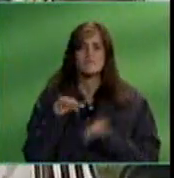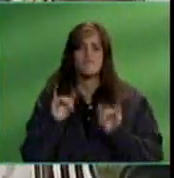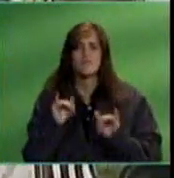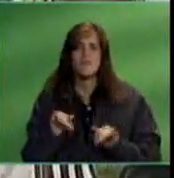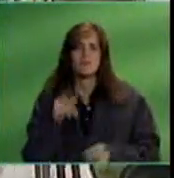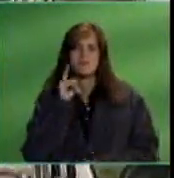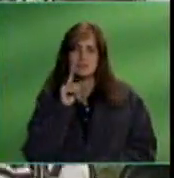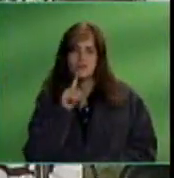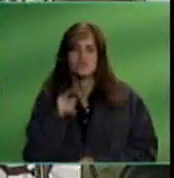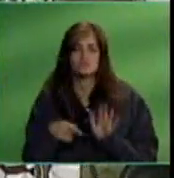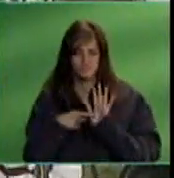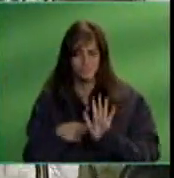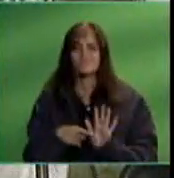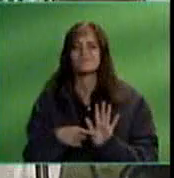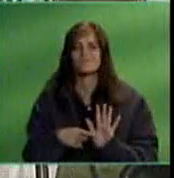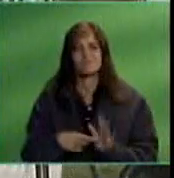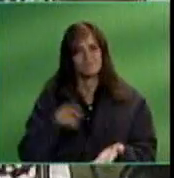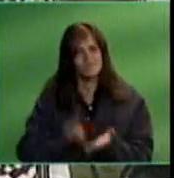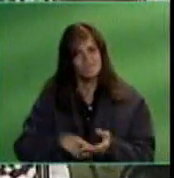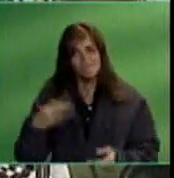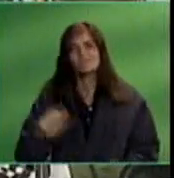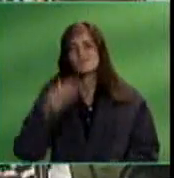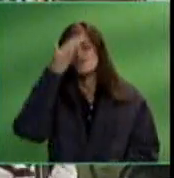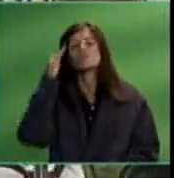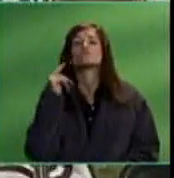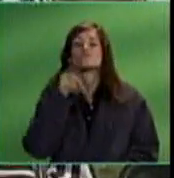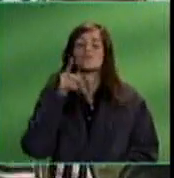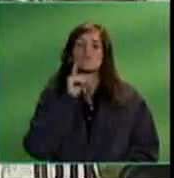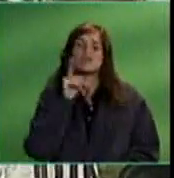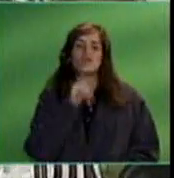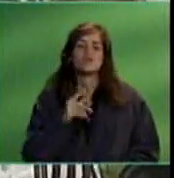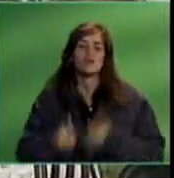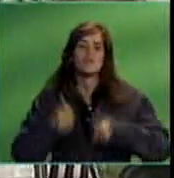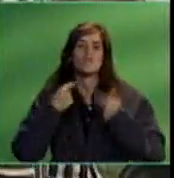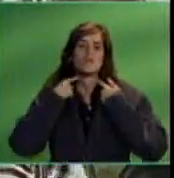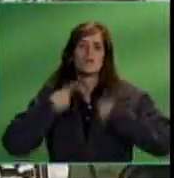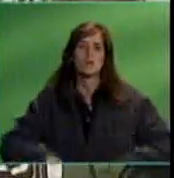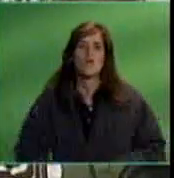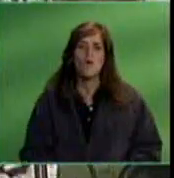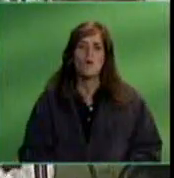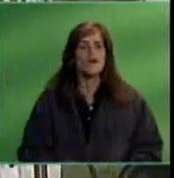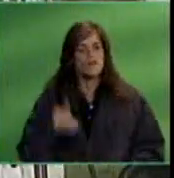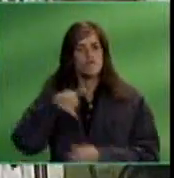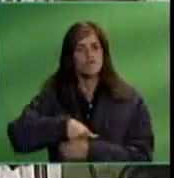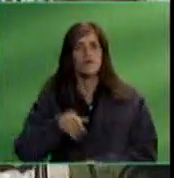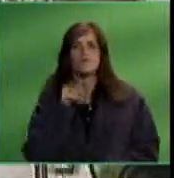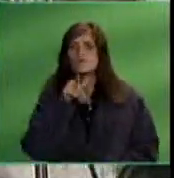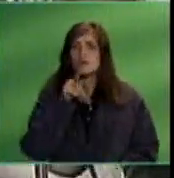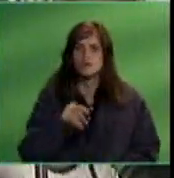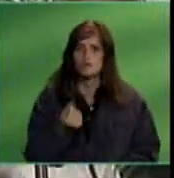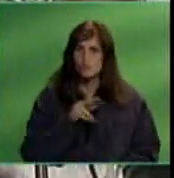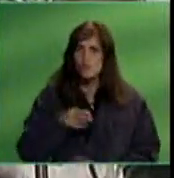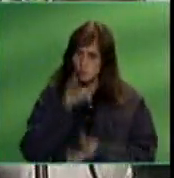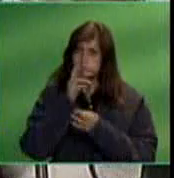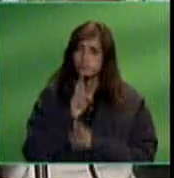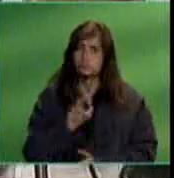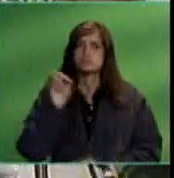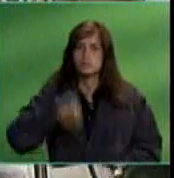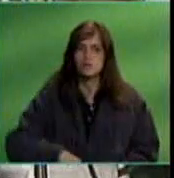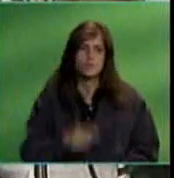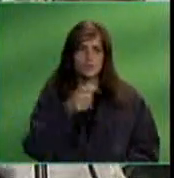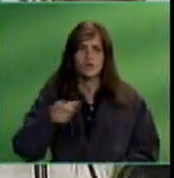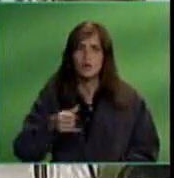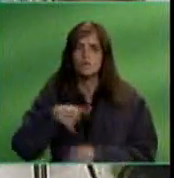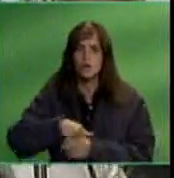peso usted es un absoluto mentiroso candidato perdedor a quienes votaron por ustedes nosotros los reconocemos los